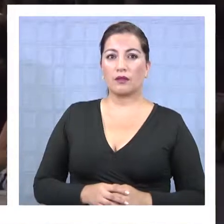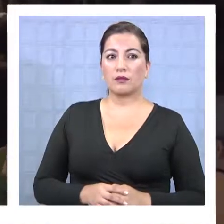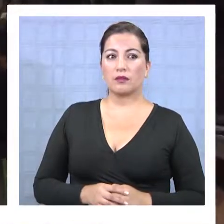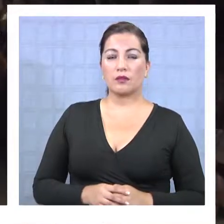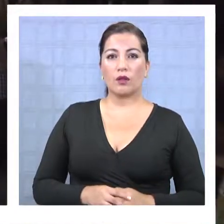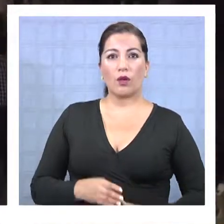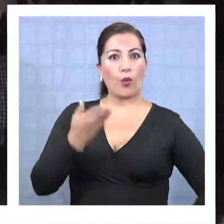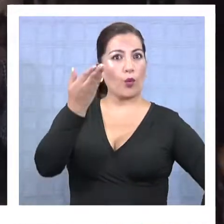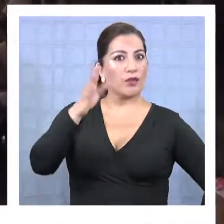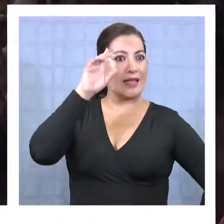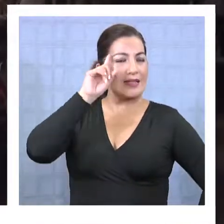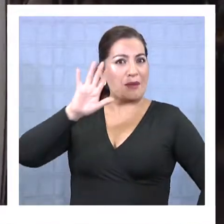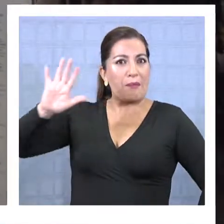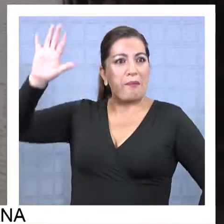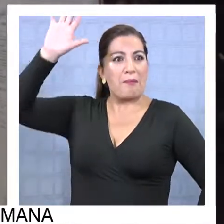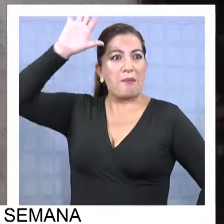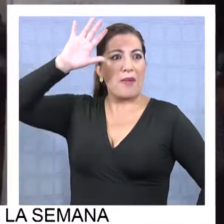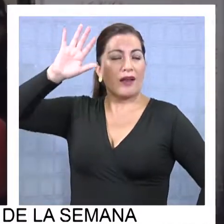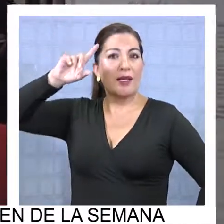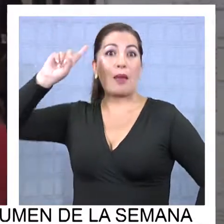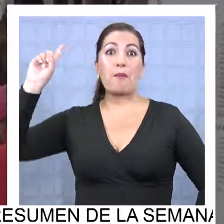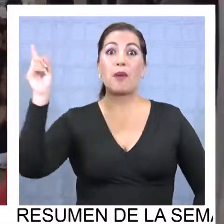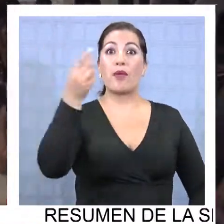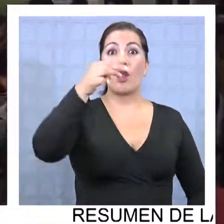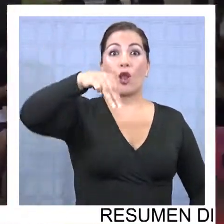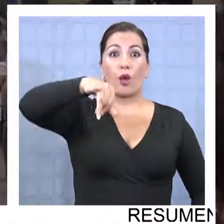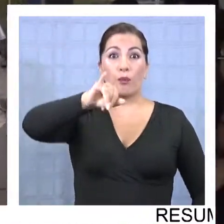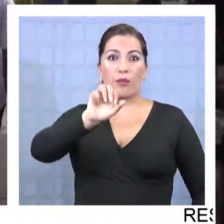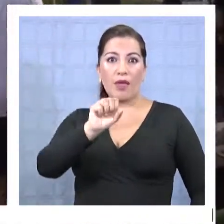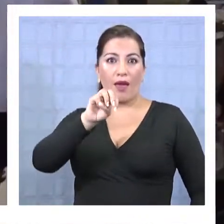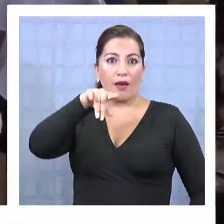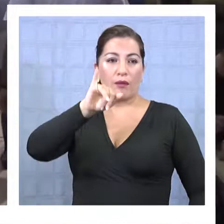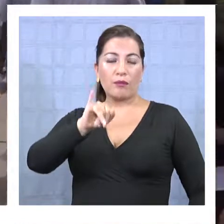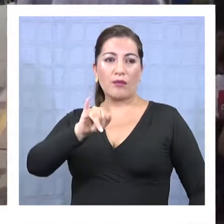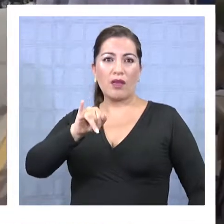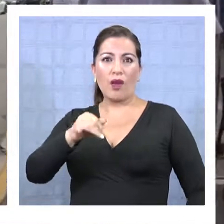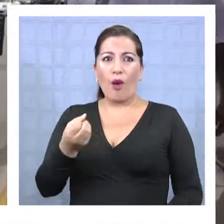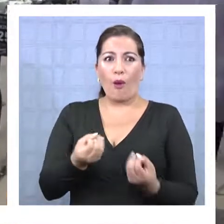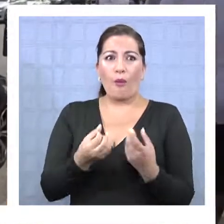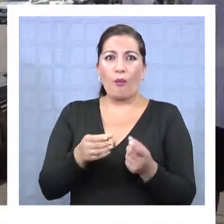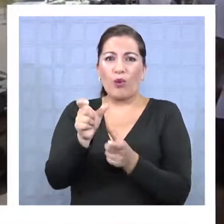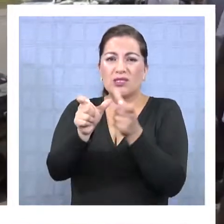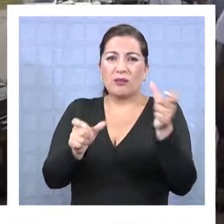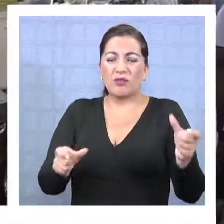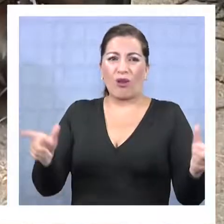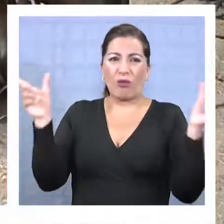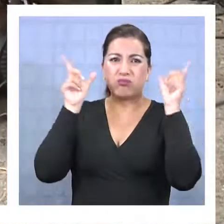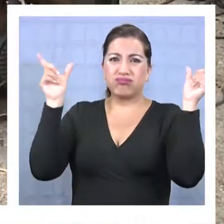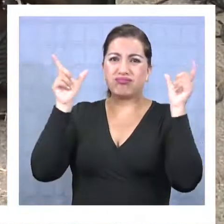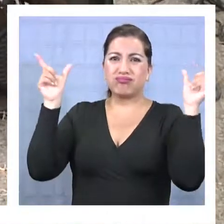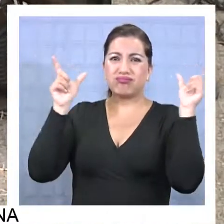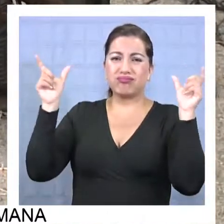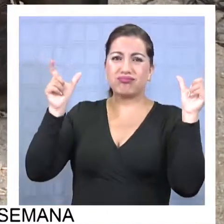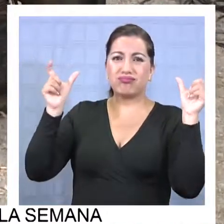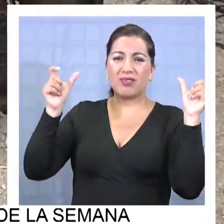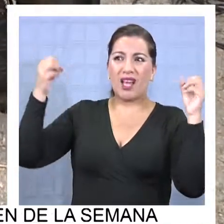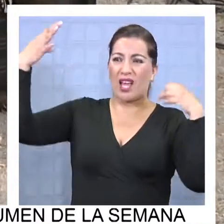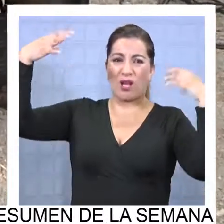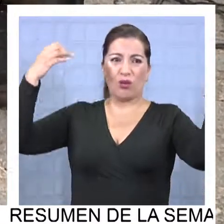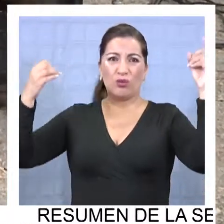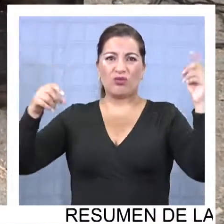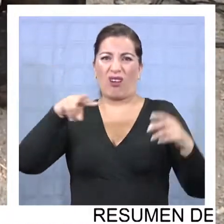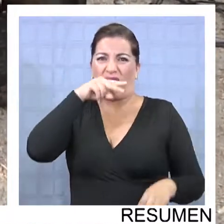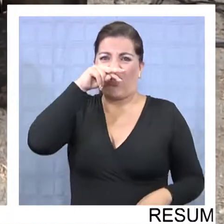¿Se imagina el principal paseo de Miami Ocean Drive lleno de generadores de electricidad y con olor a combustible